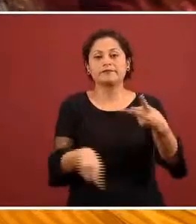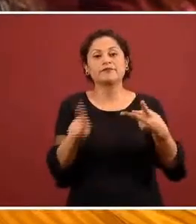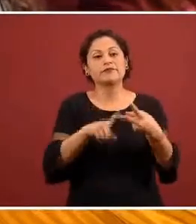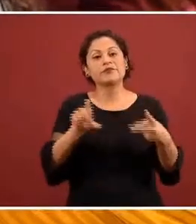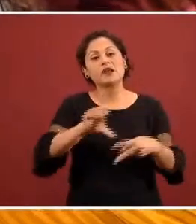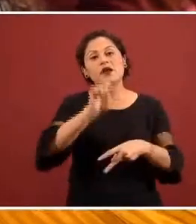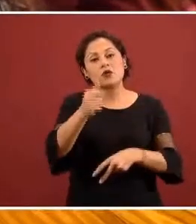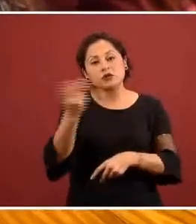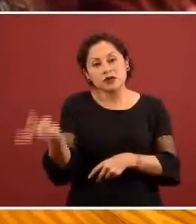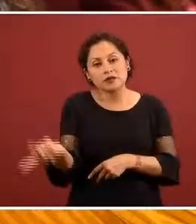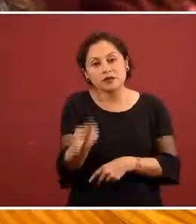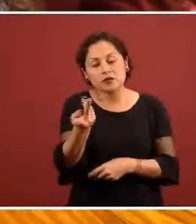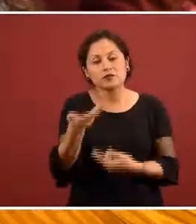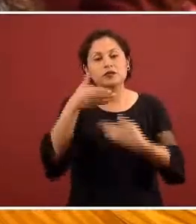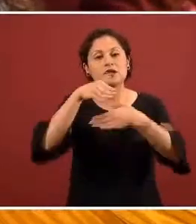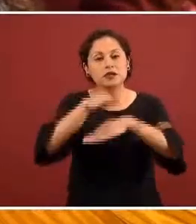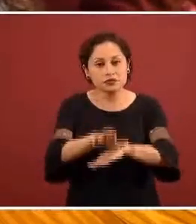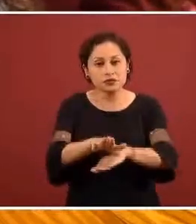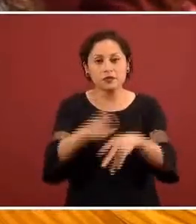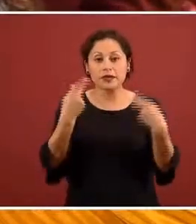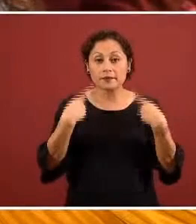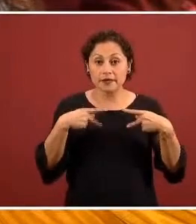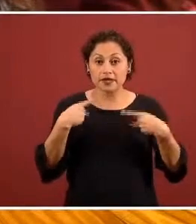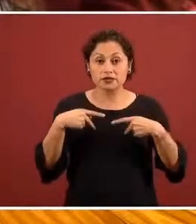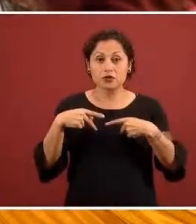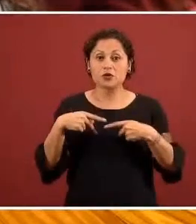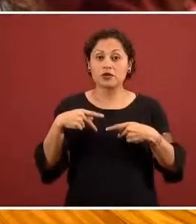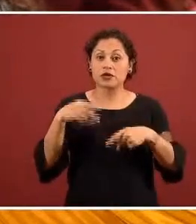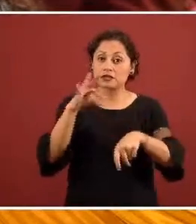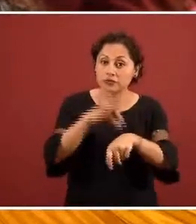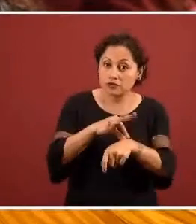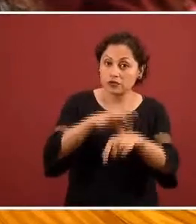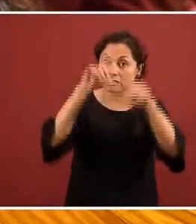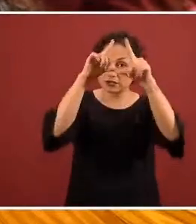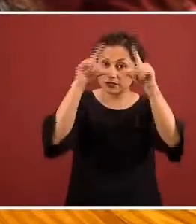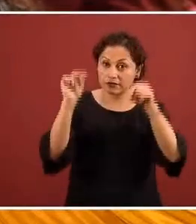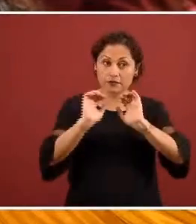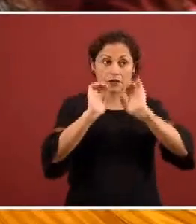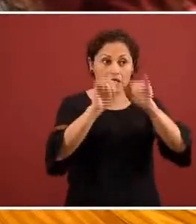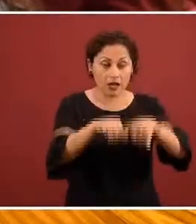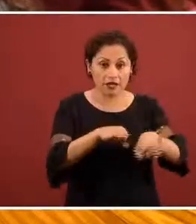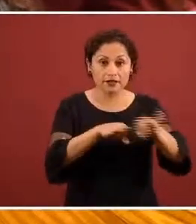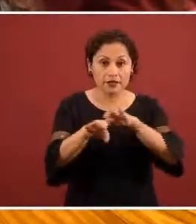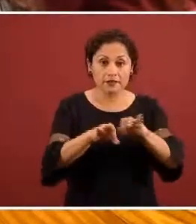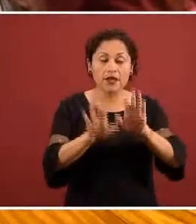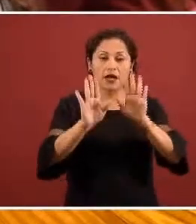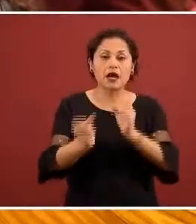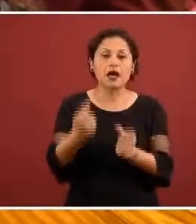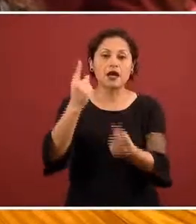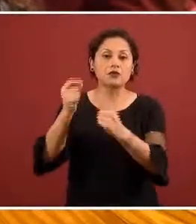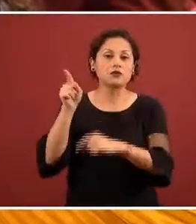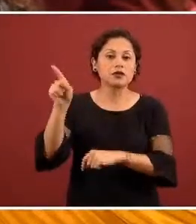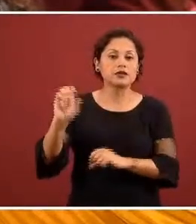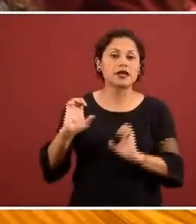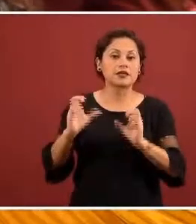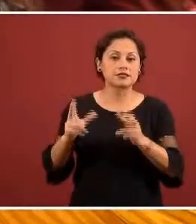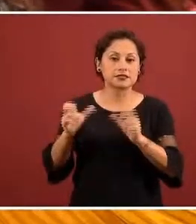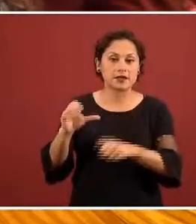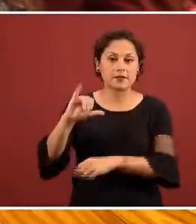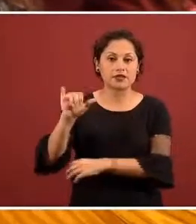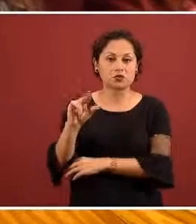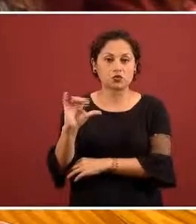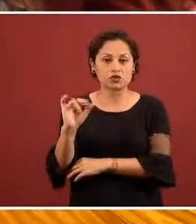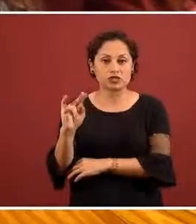reclutamiento médico. Algunos chicos enfermeros de la zona de Chiapas, allá en Juchitán, bueno, pues mencionan